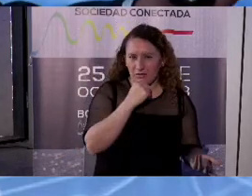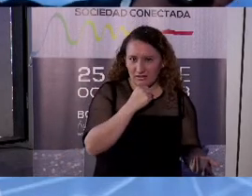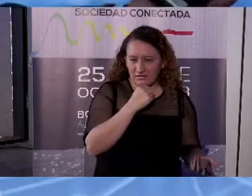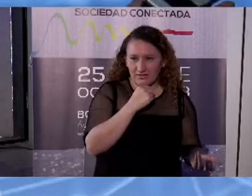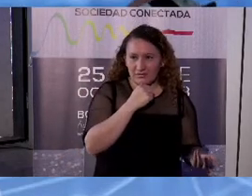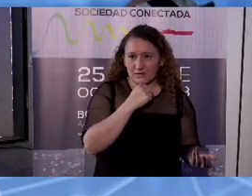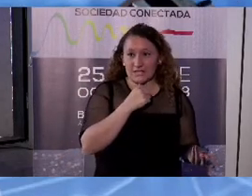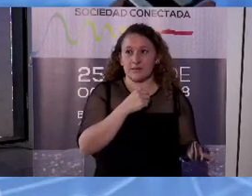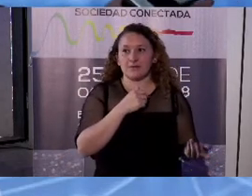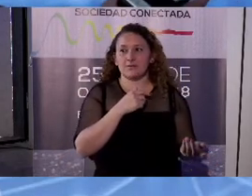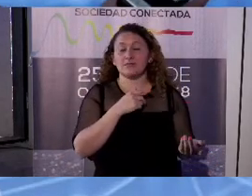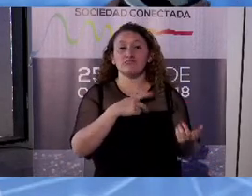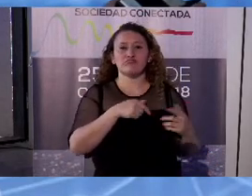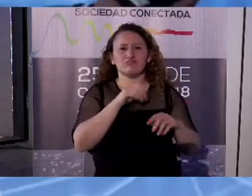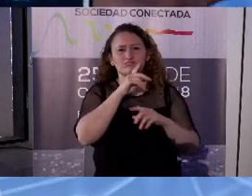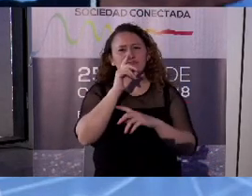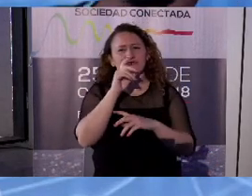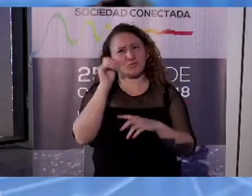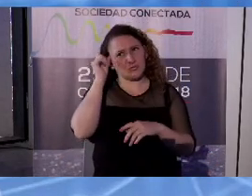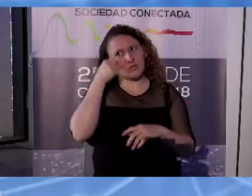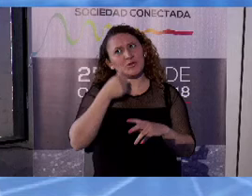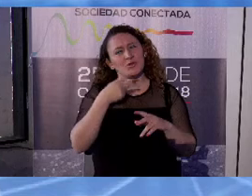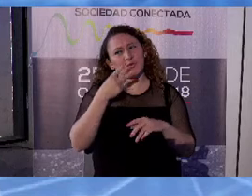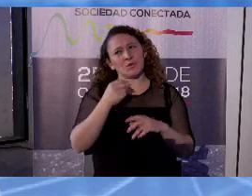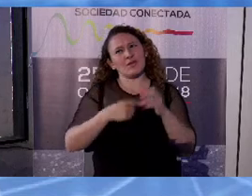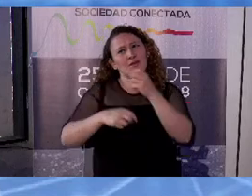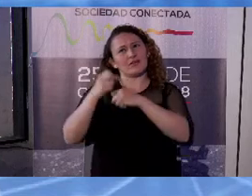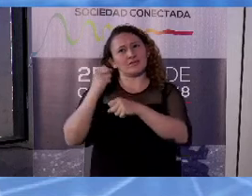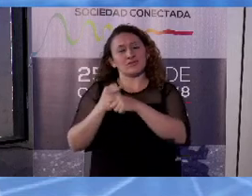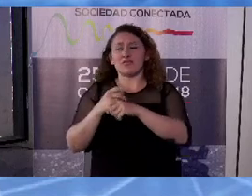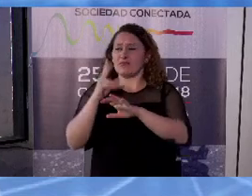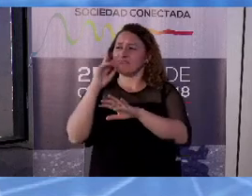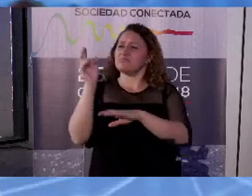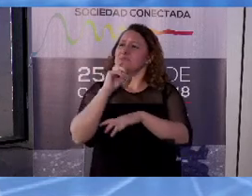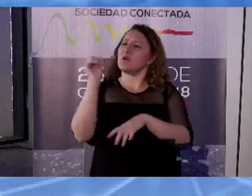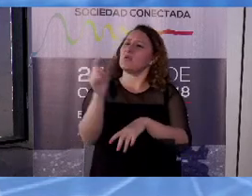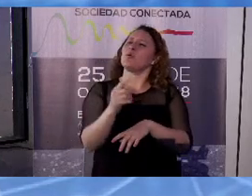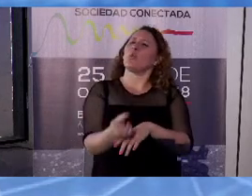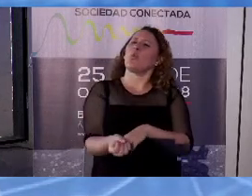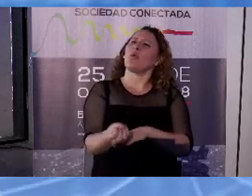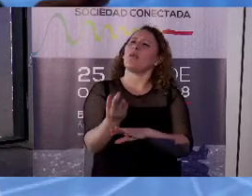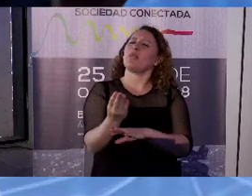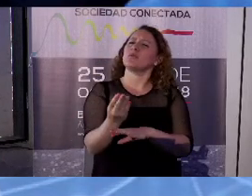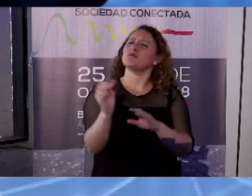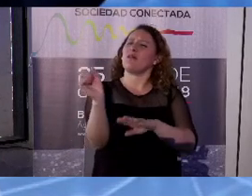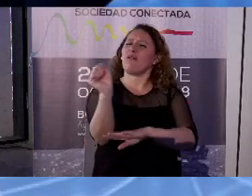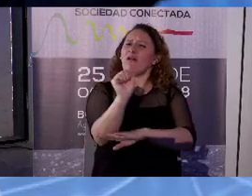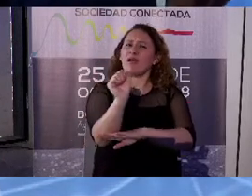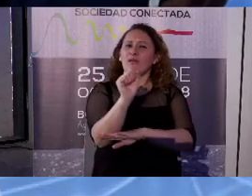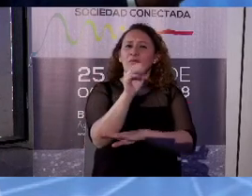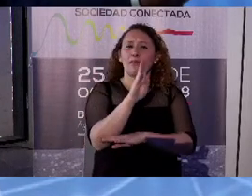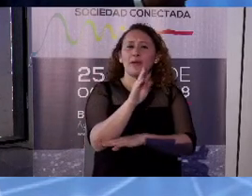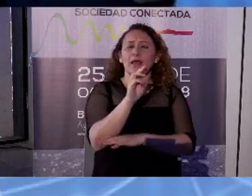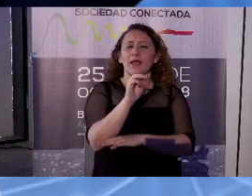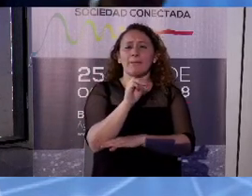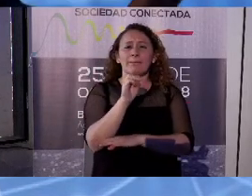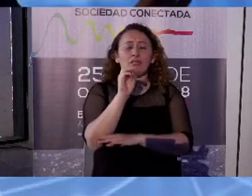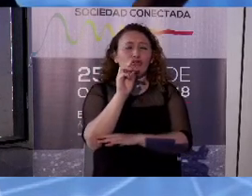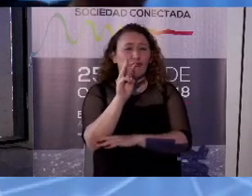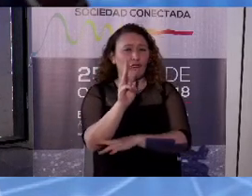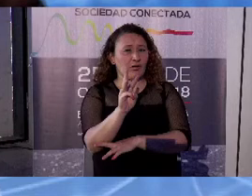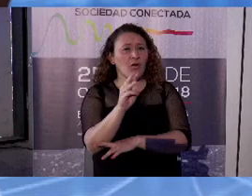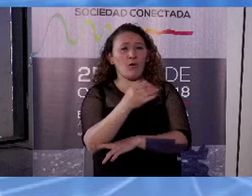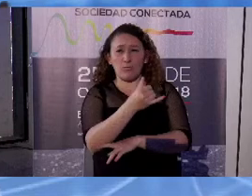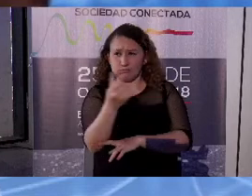cuántos Mercedes hay en este país y a partir de ahí se hizo la planificación Tal vez eso en ese momento era atinado pero hoy